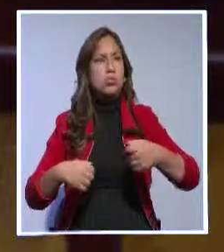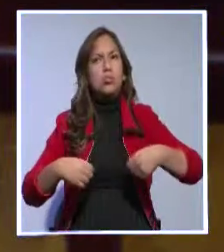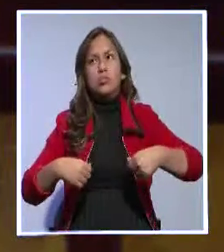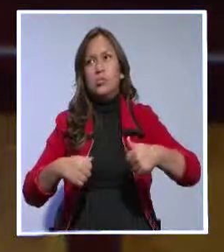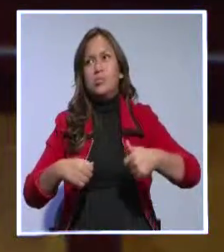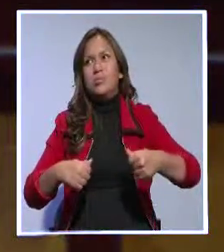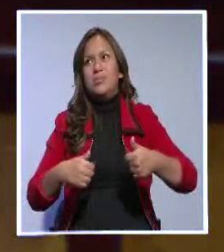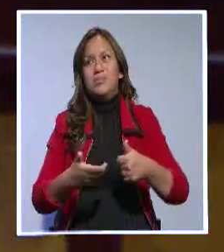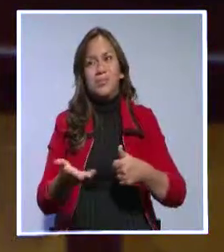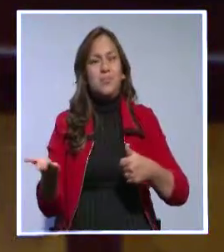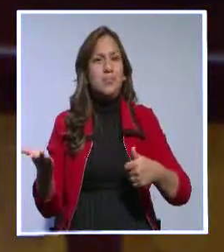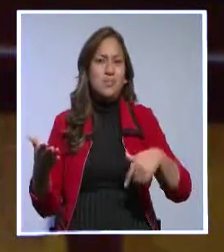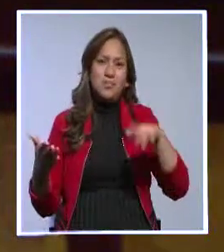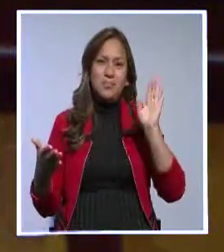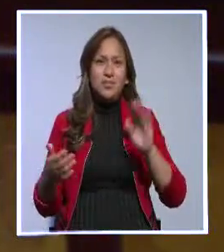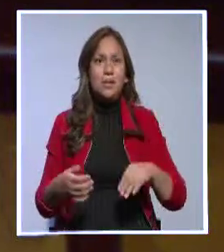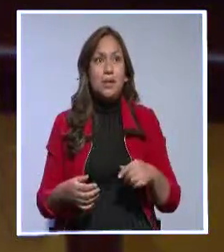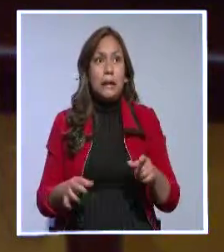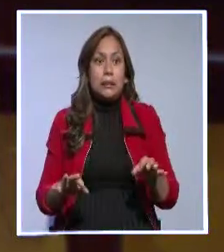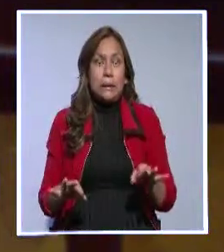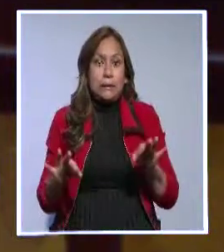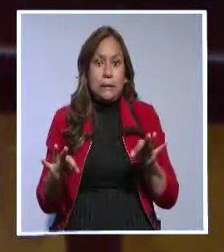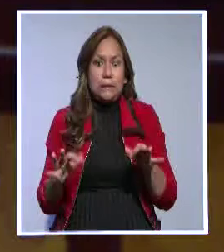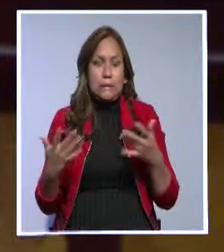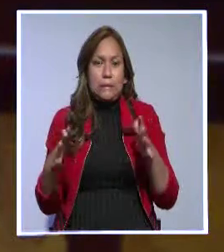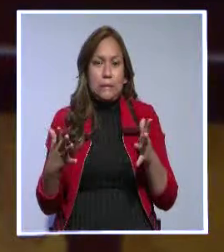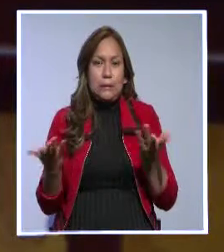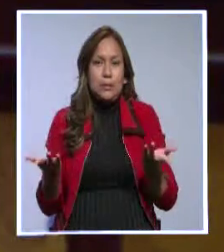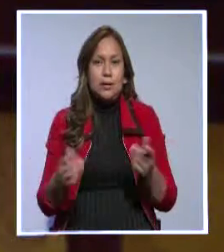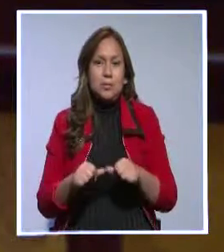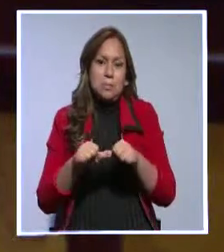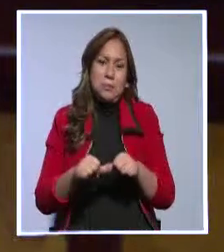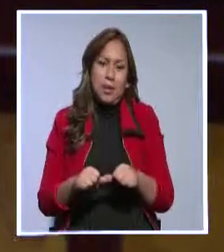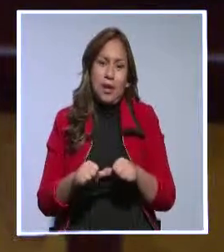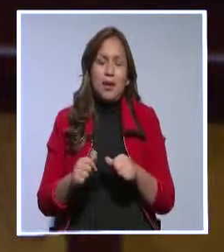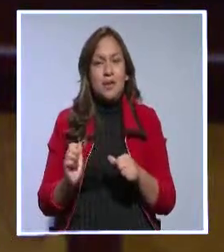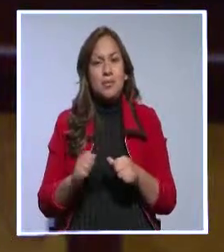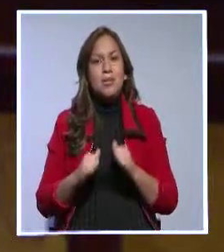platita que quedarse en casa privada no hay